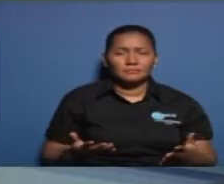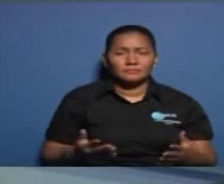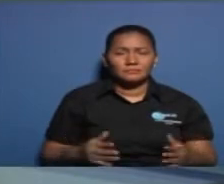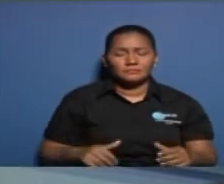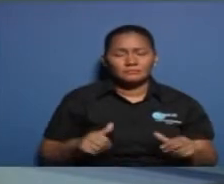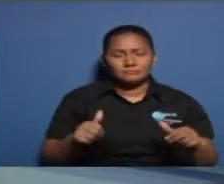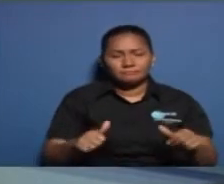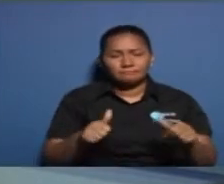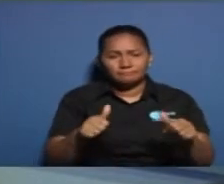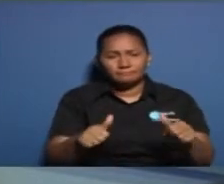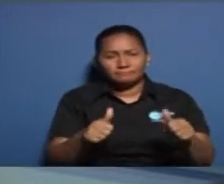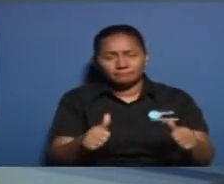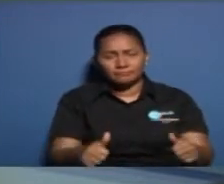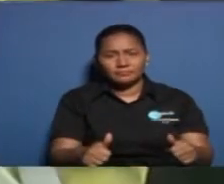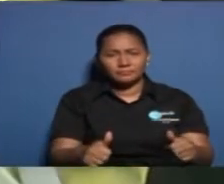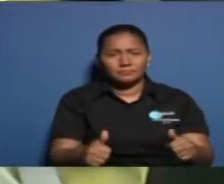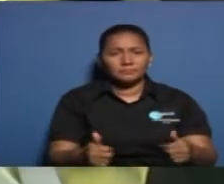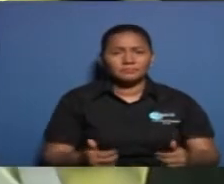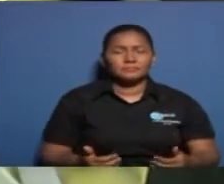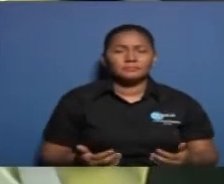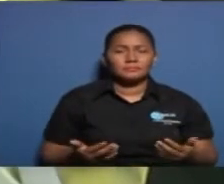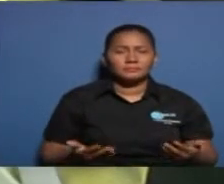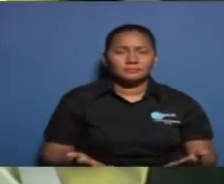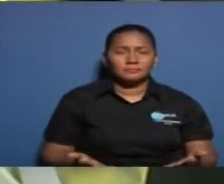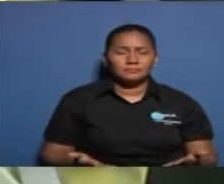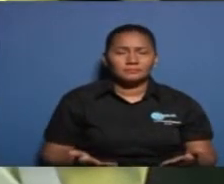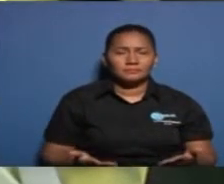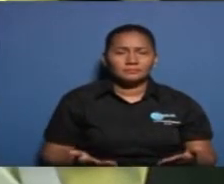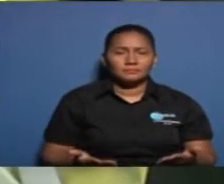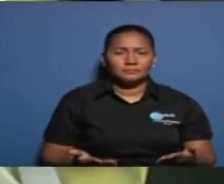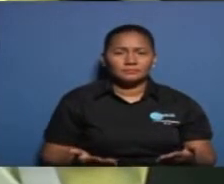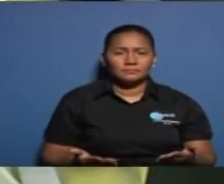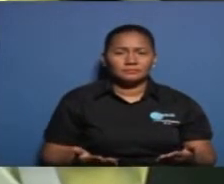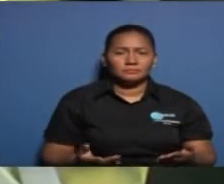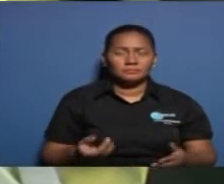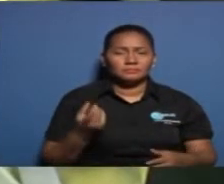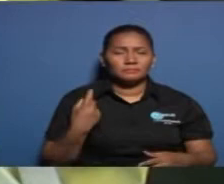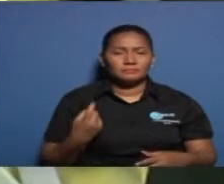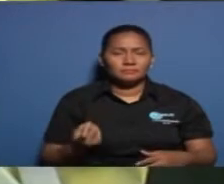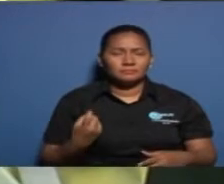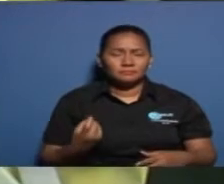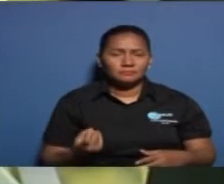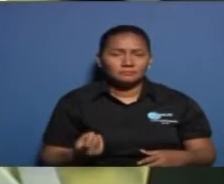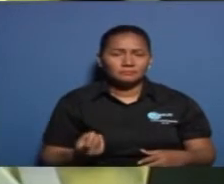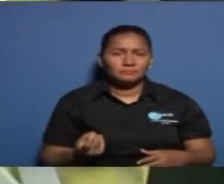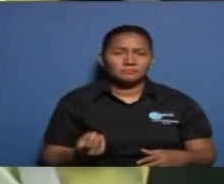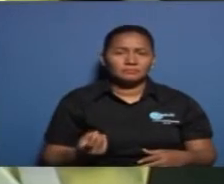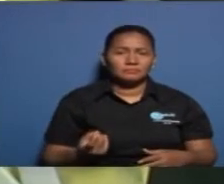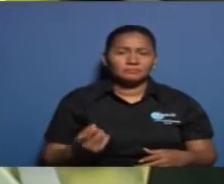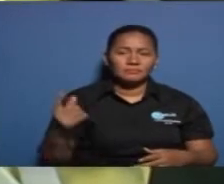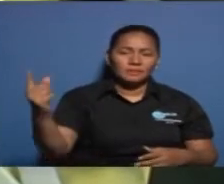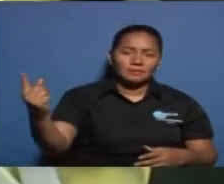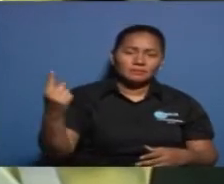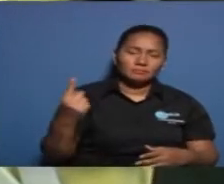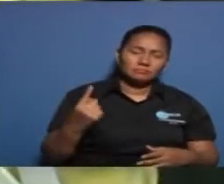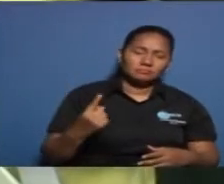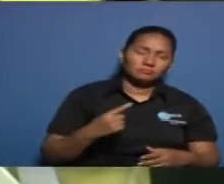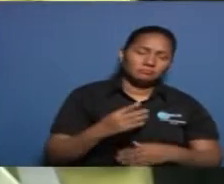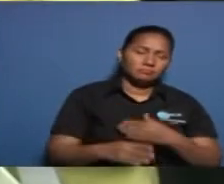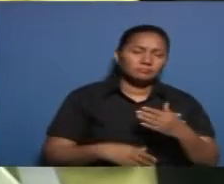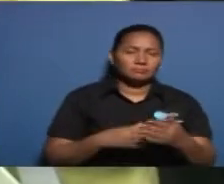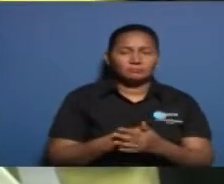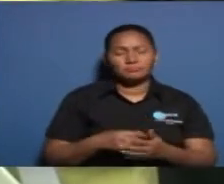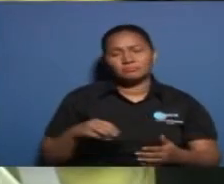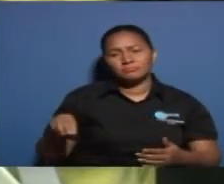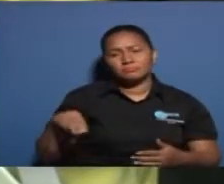ya o sea estamos desfasados pero si es necesario francisco que nosotros vengamos aquí todos los miércoles a